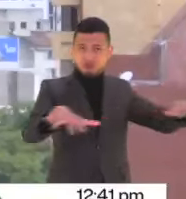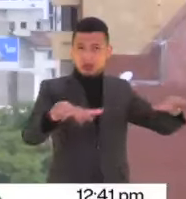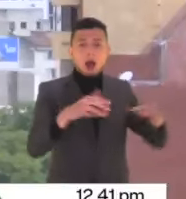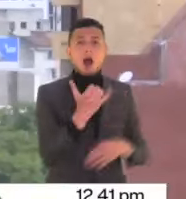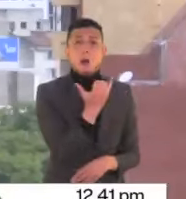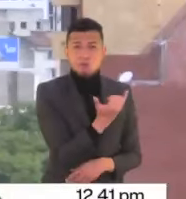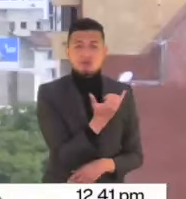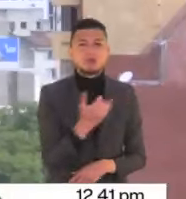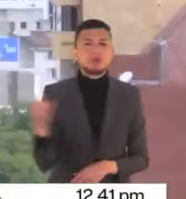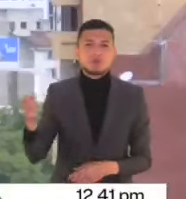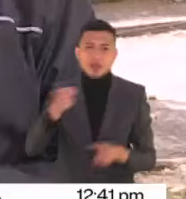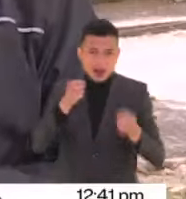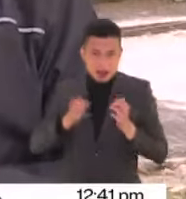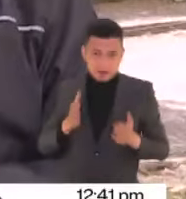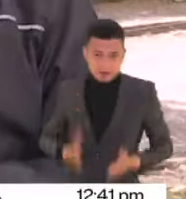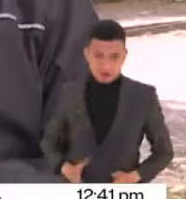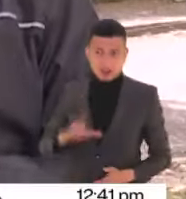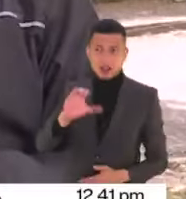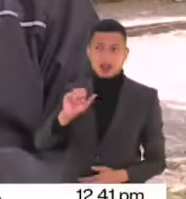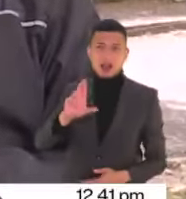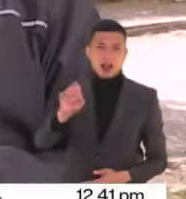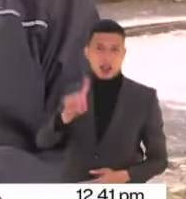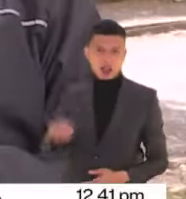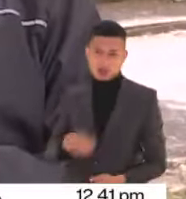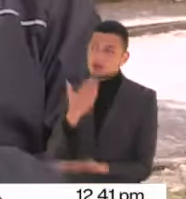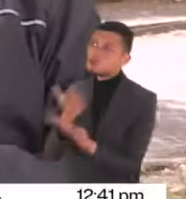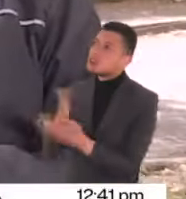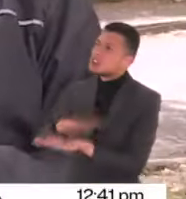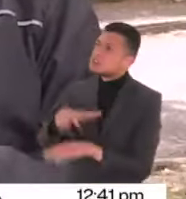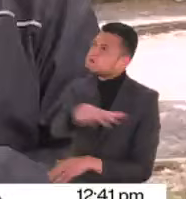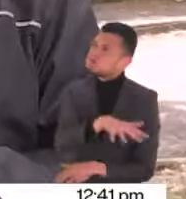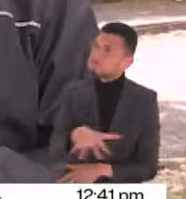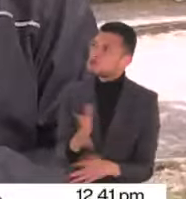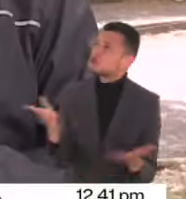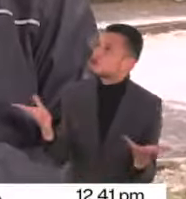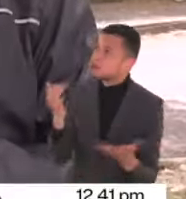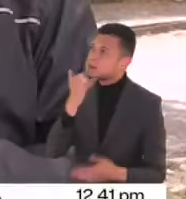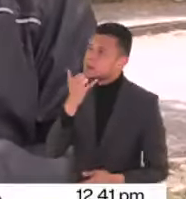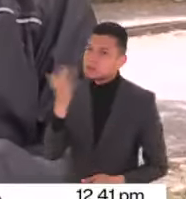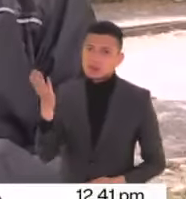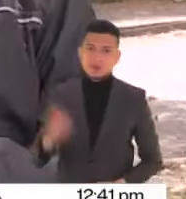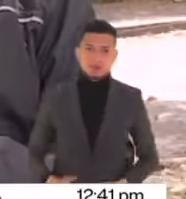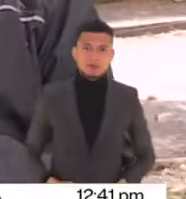sociales. Carlos Andrés Gómez, buenas tardes. ¿Dónde habría ocurrido esto?